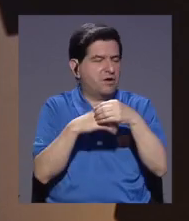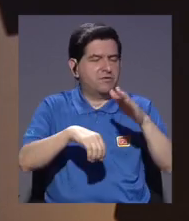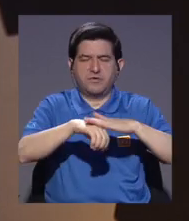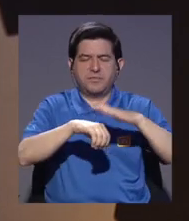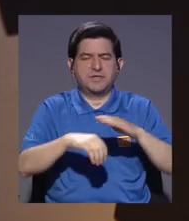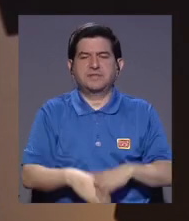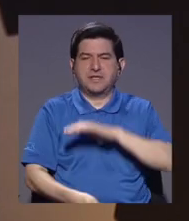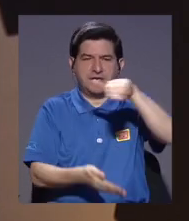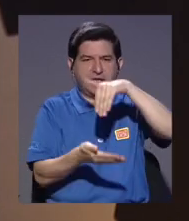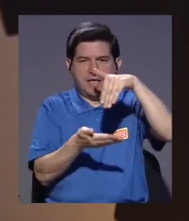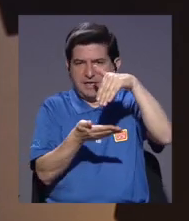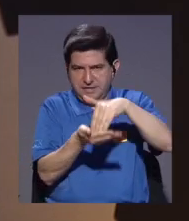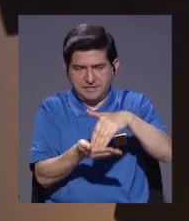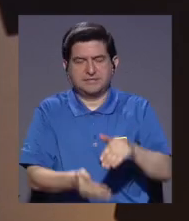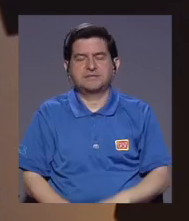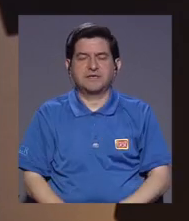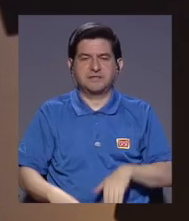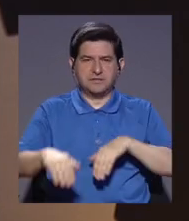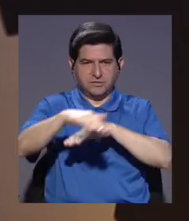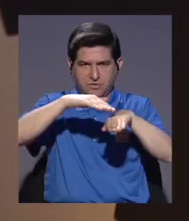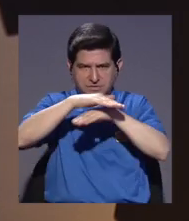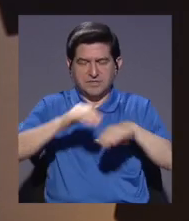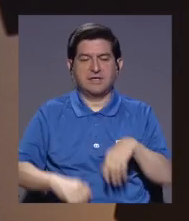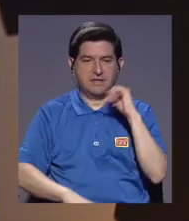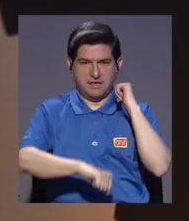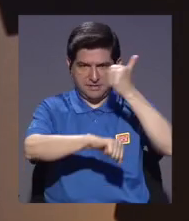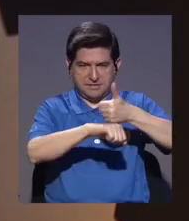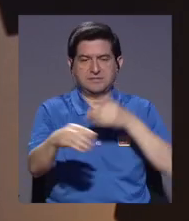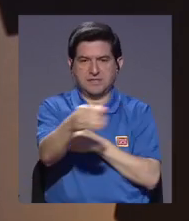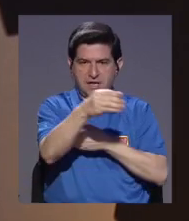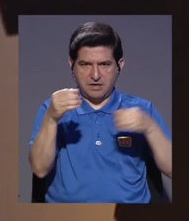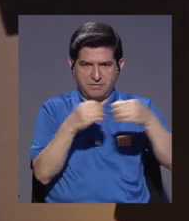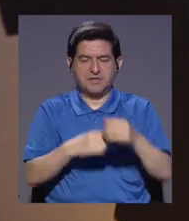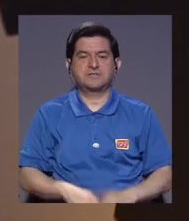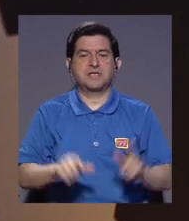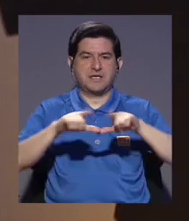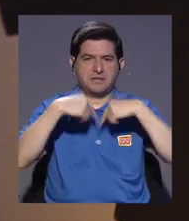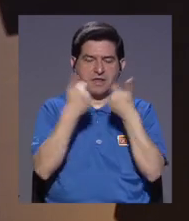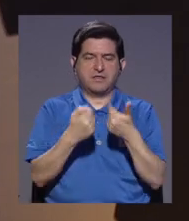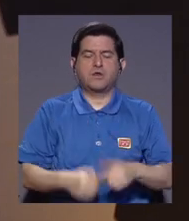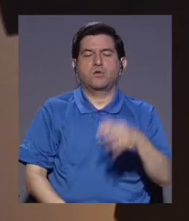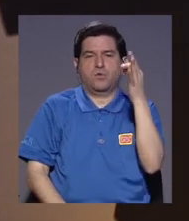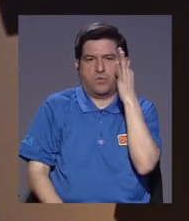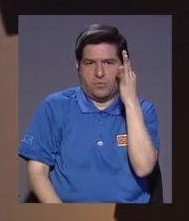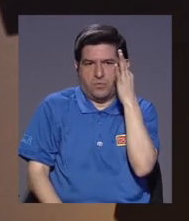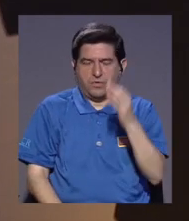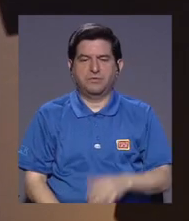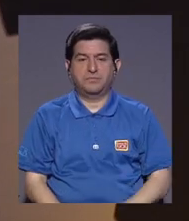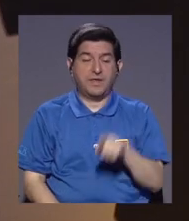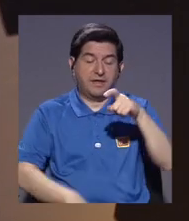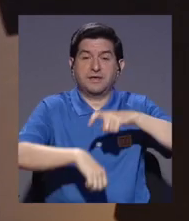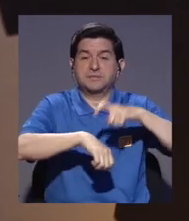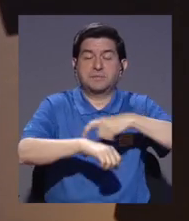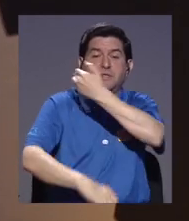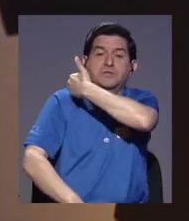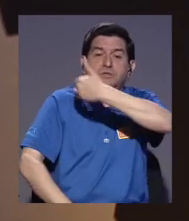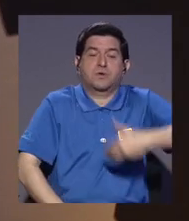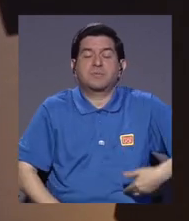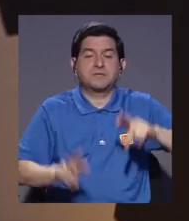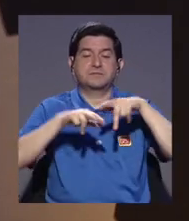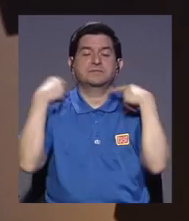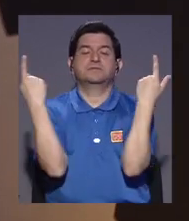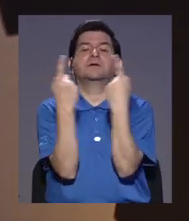pequeña que fuera en la sede central en donde eso sí estaban instaladas las oficinas de la tendencia de figueres por ese entonces